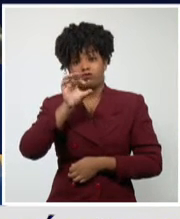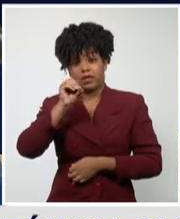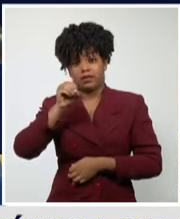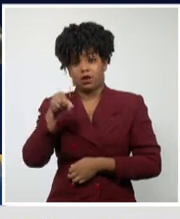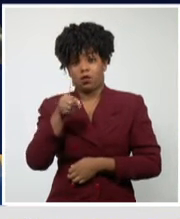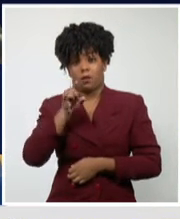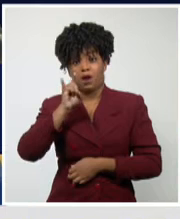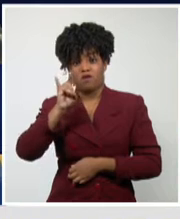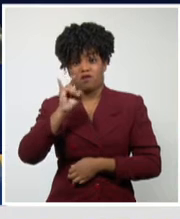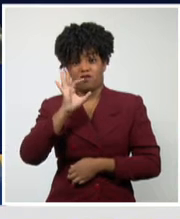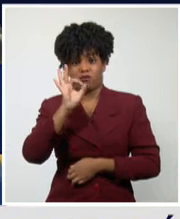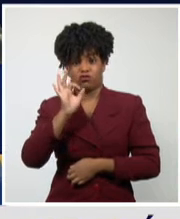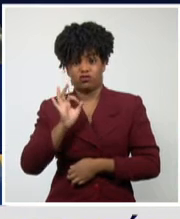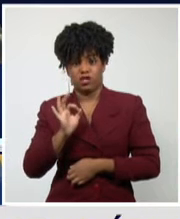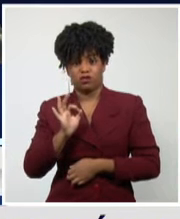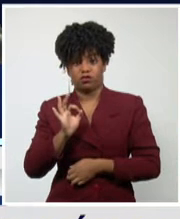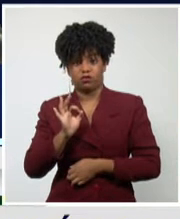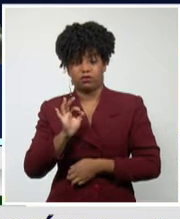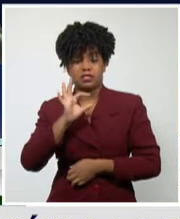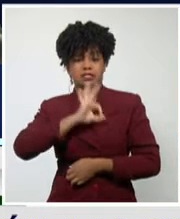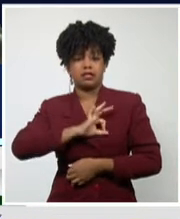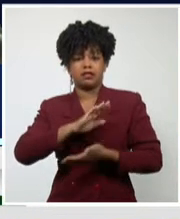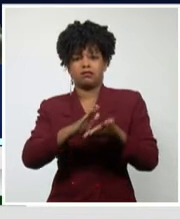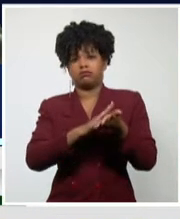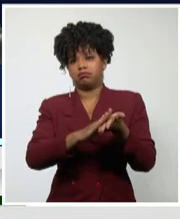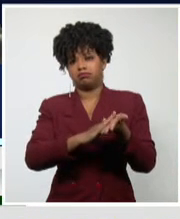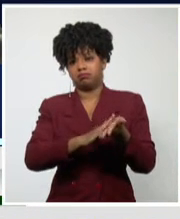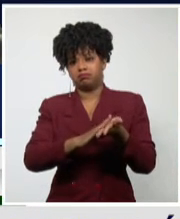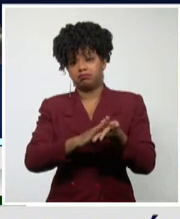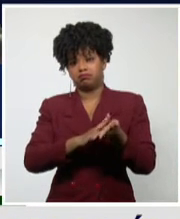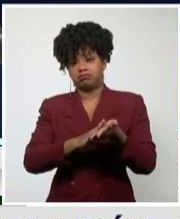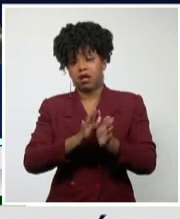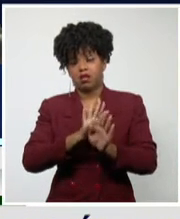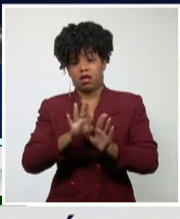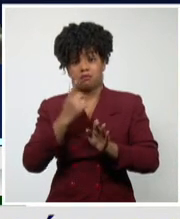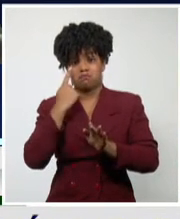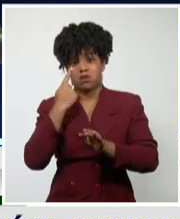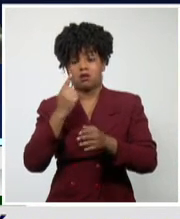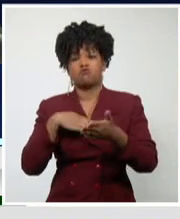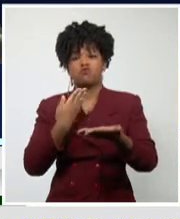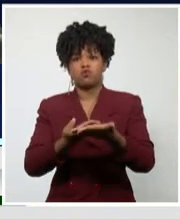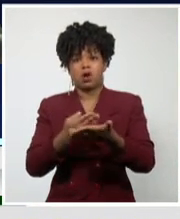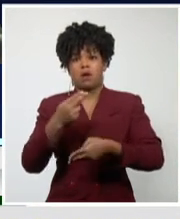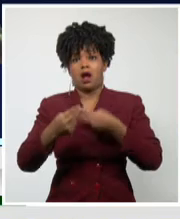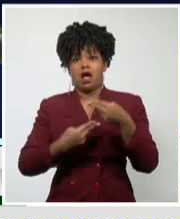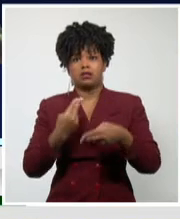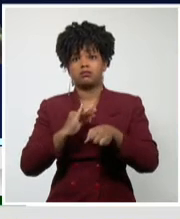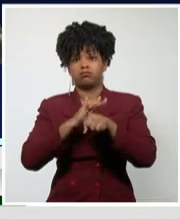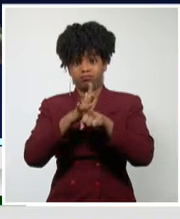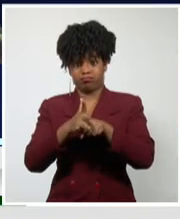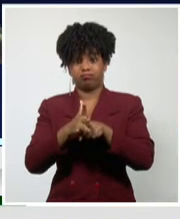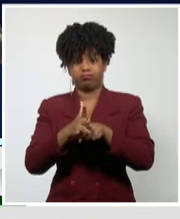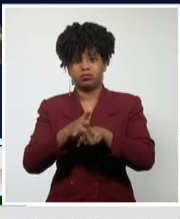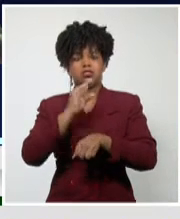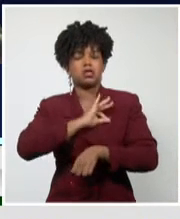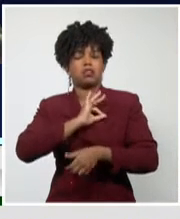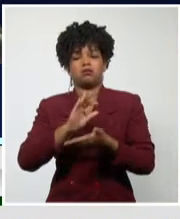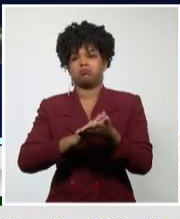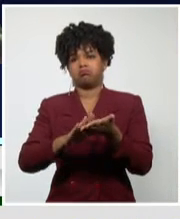80,9% son asintomáticos. O sea, en el momento que se diagnosticaron no tenían síntomas ninguno de la enfermedad. O